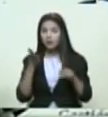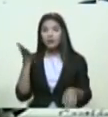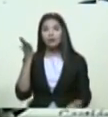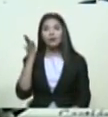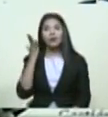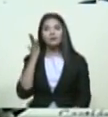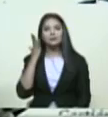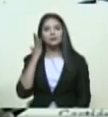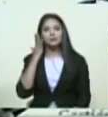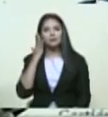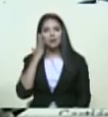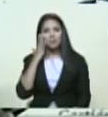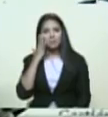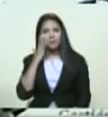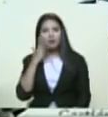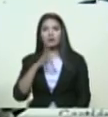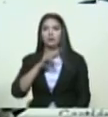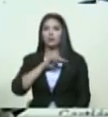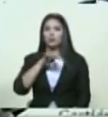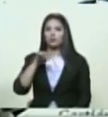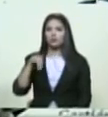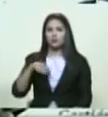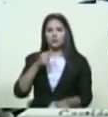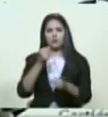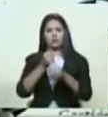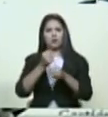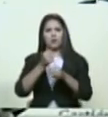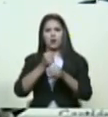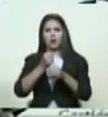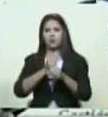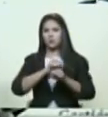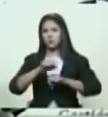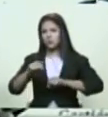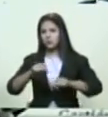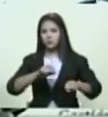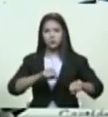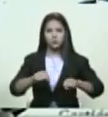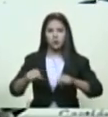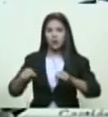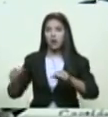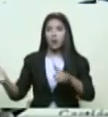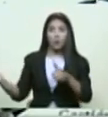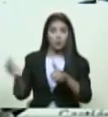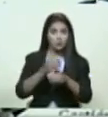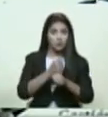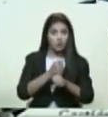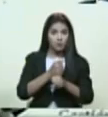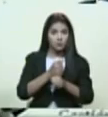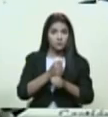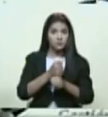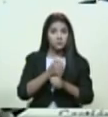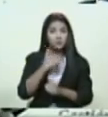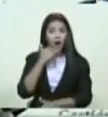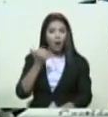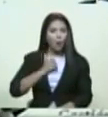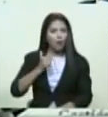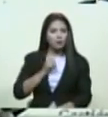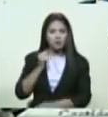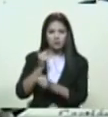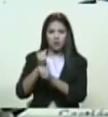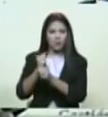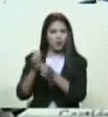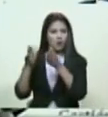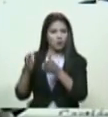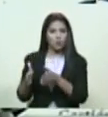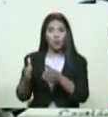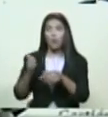si nosotros, en el ejercicio pleno de nuestras funciones, conseguimos a cualquier funcionario de